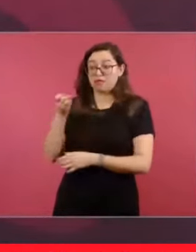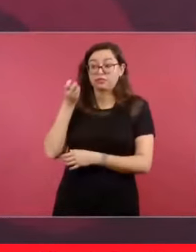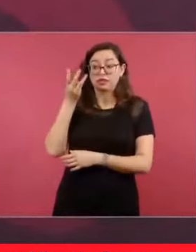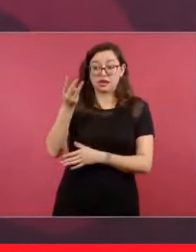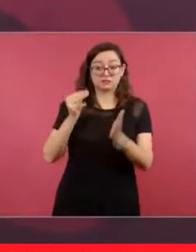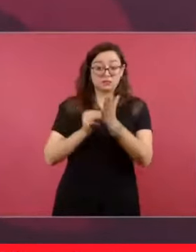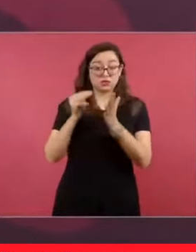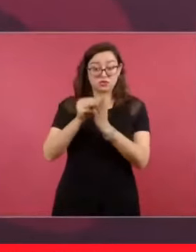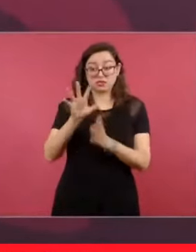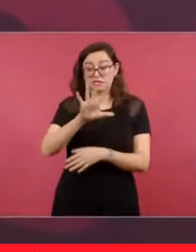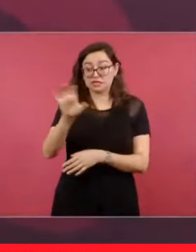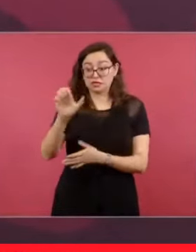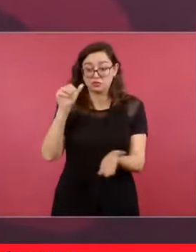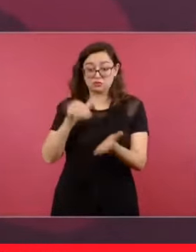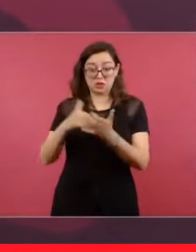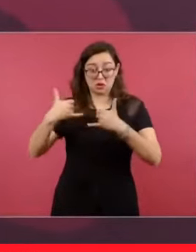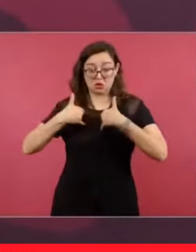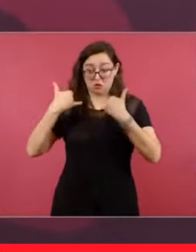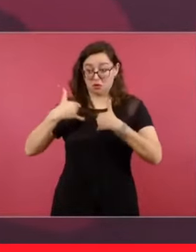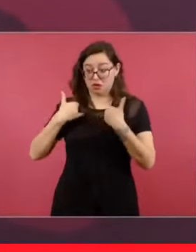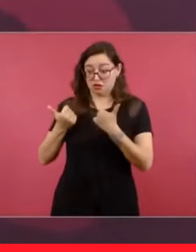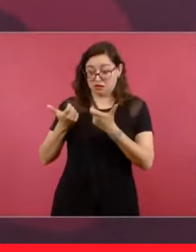3,500000 jóvenes